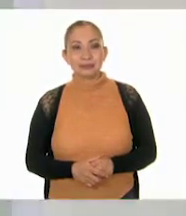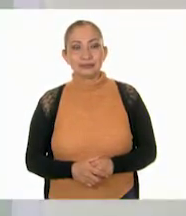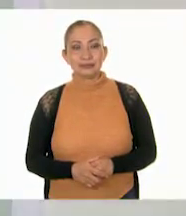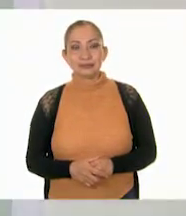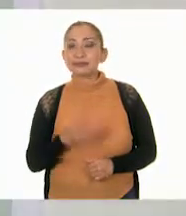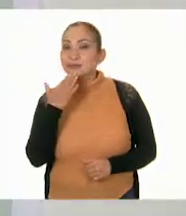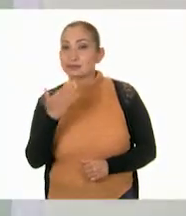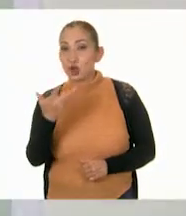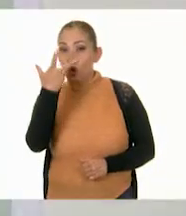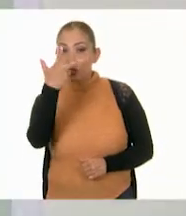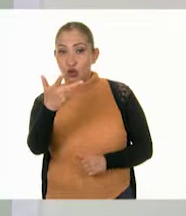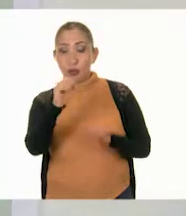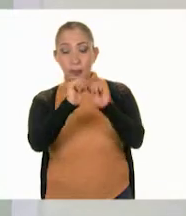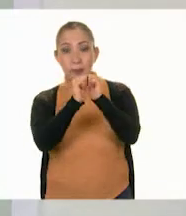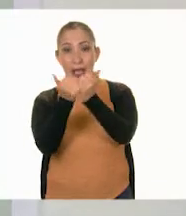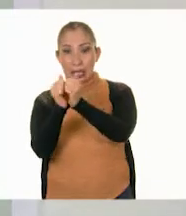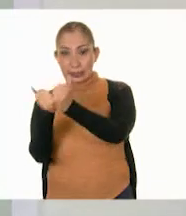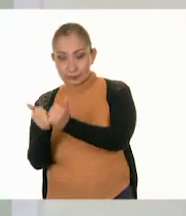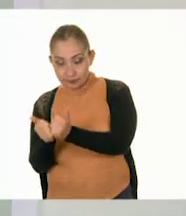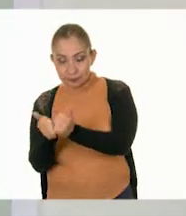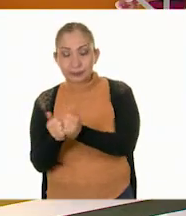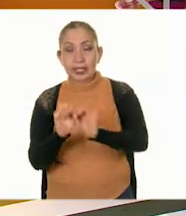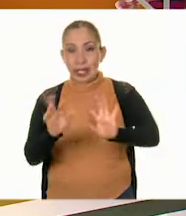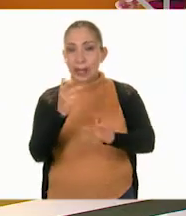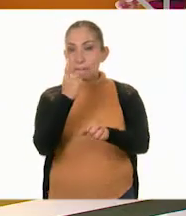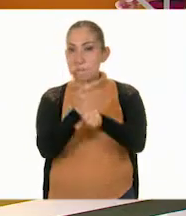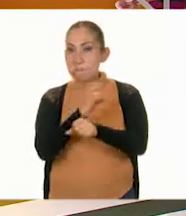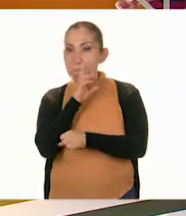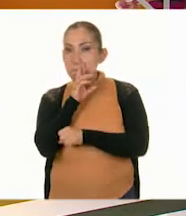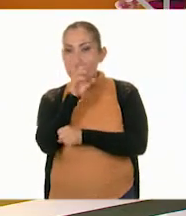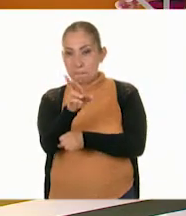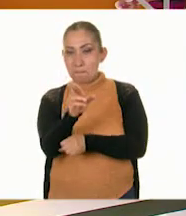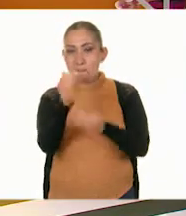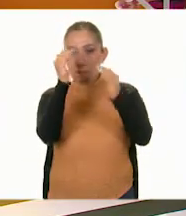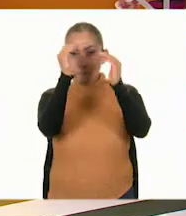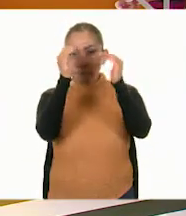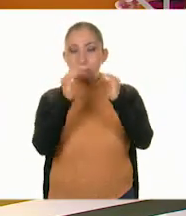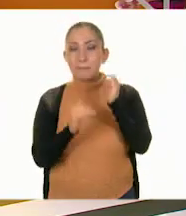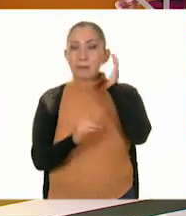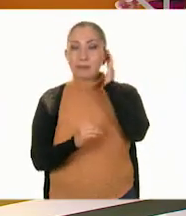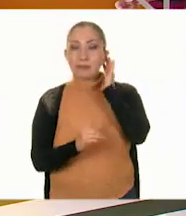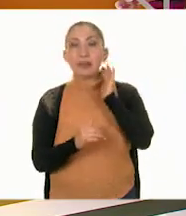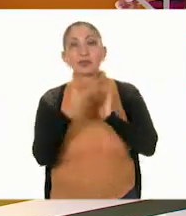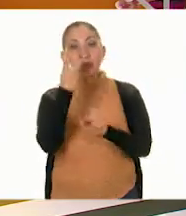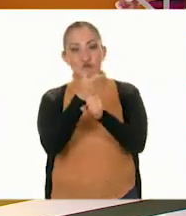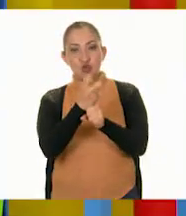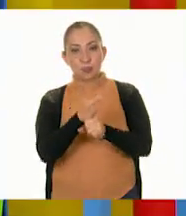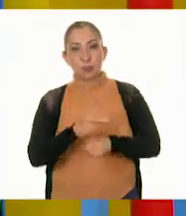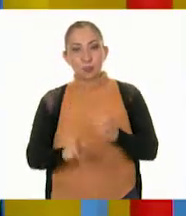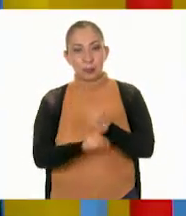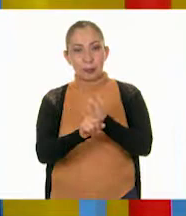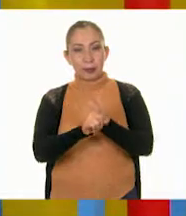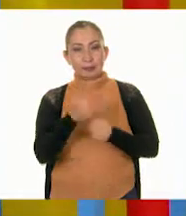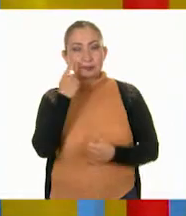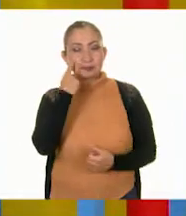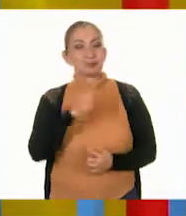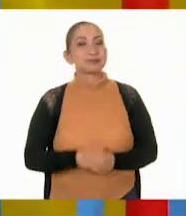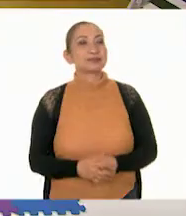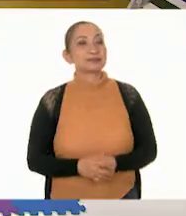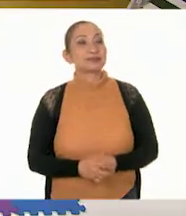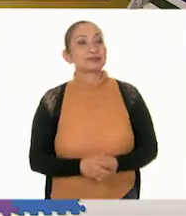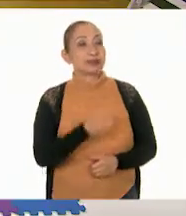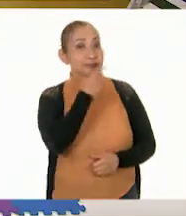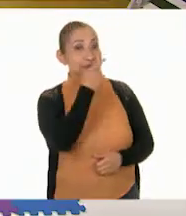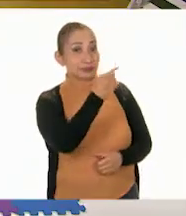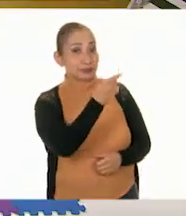Muy bien, 8 bolillos. Y ya tenemos el primer resultado. Muy bien. Alexia, ¿nos ayudarías con el segundo? Sí. Muy bien, vamos a ver. Dice,